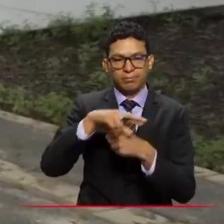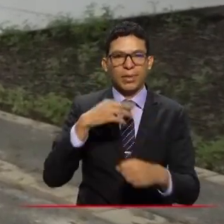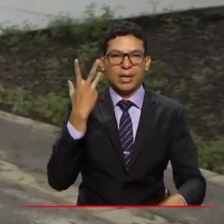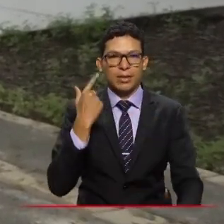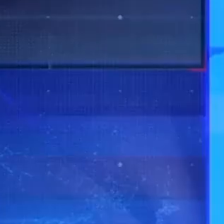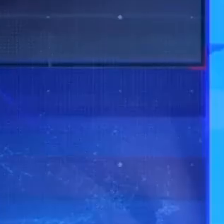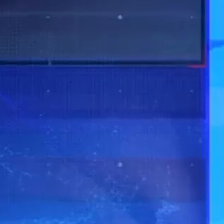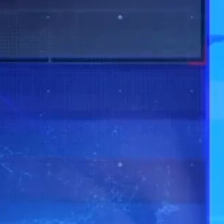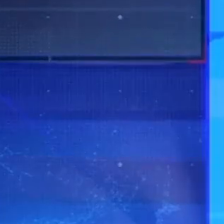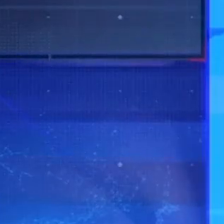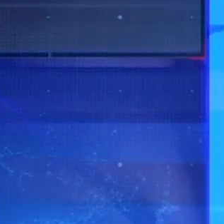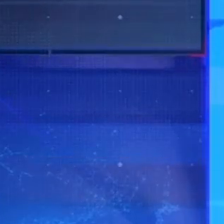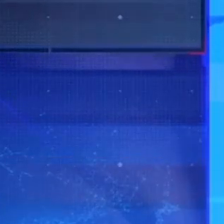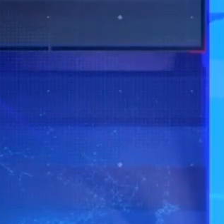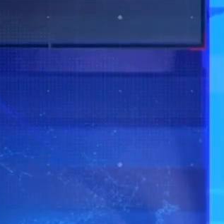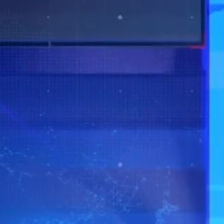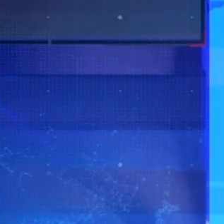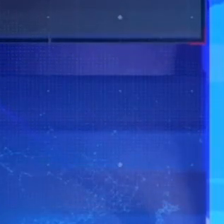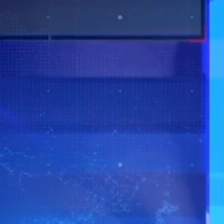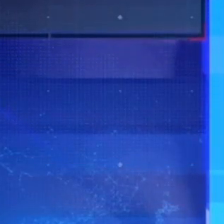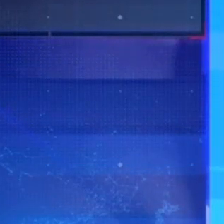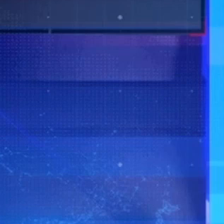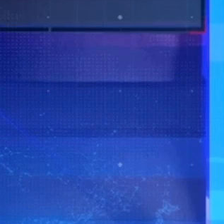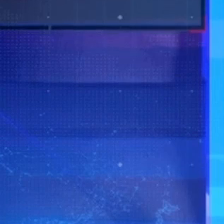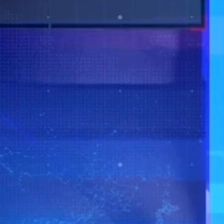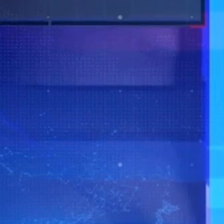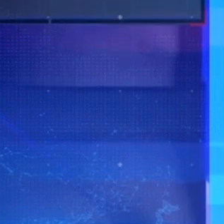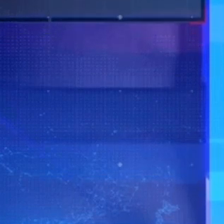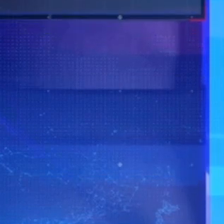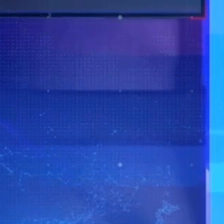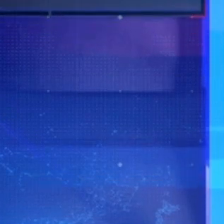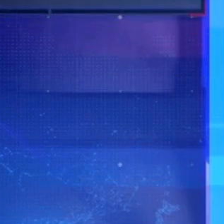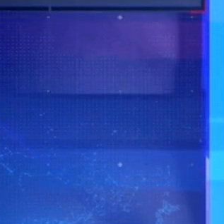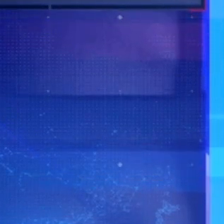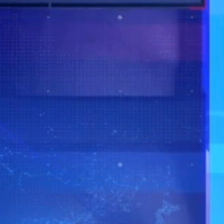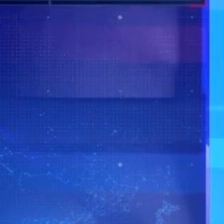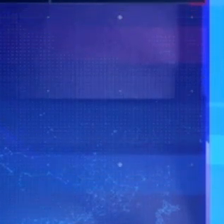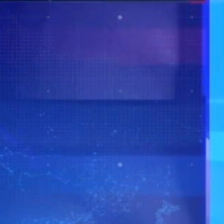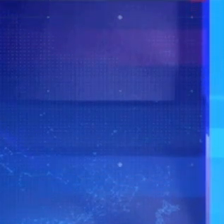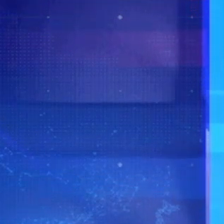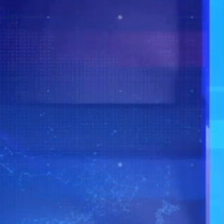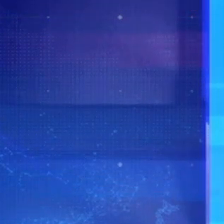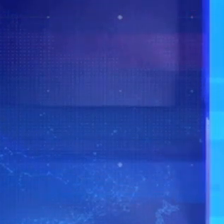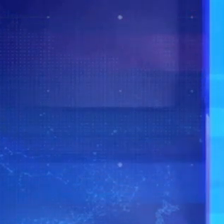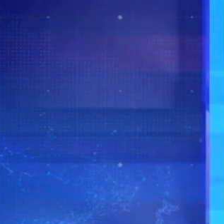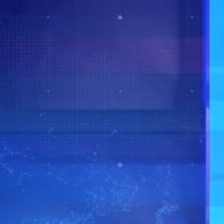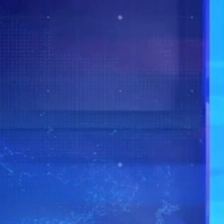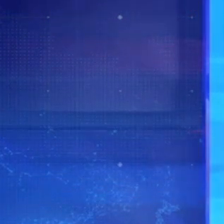todos los días.